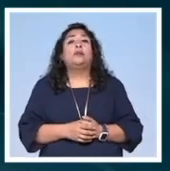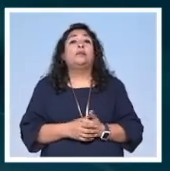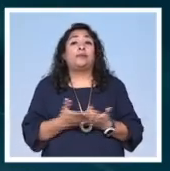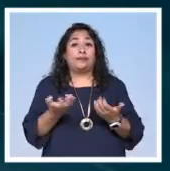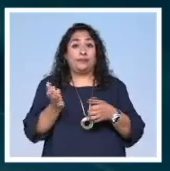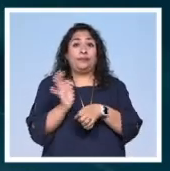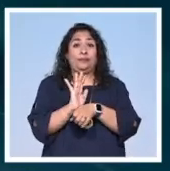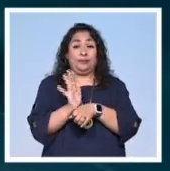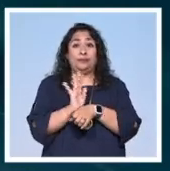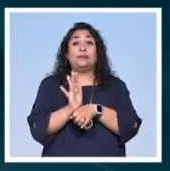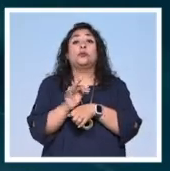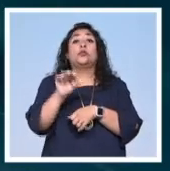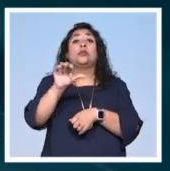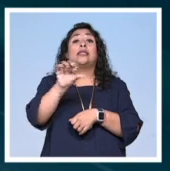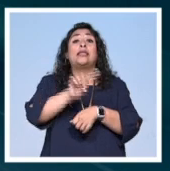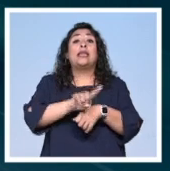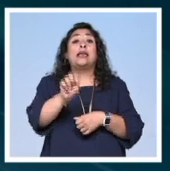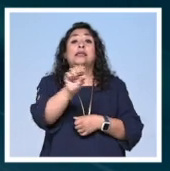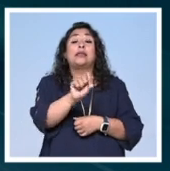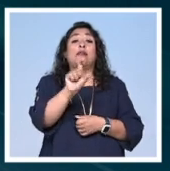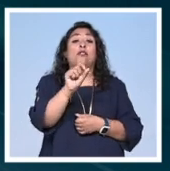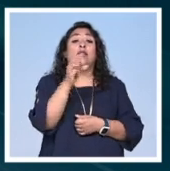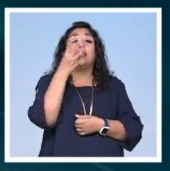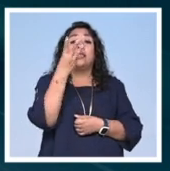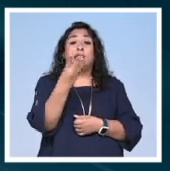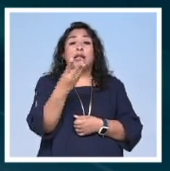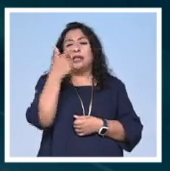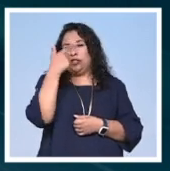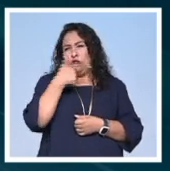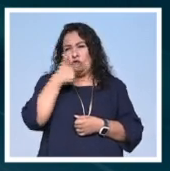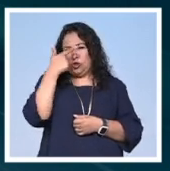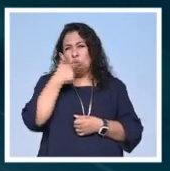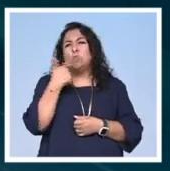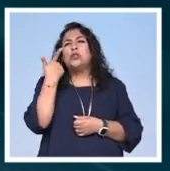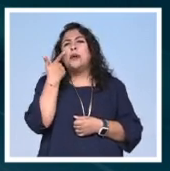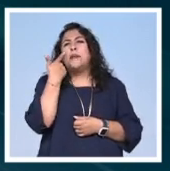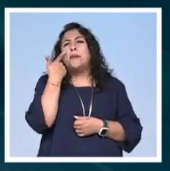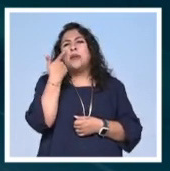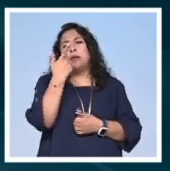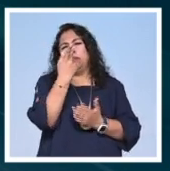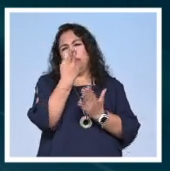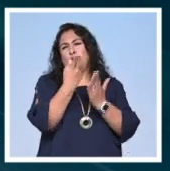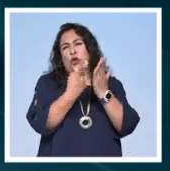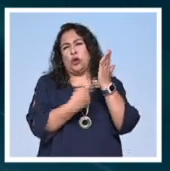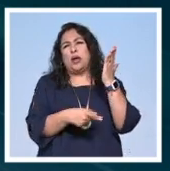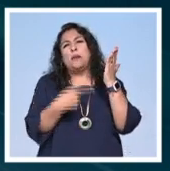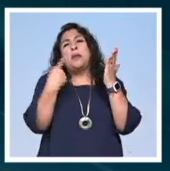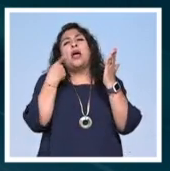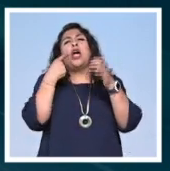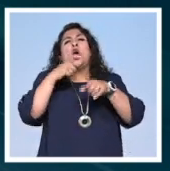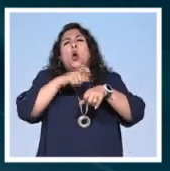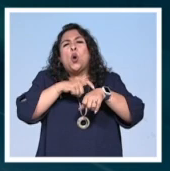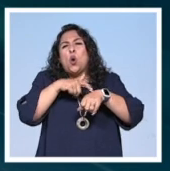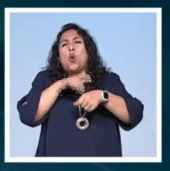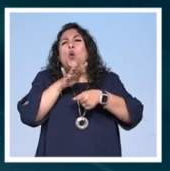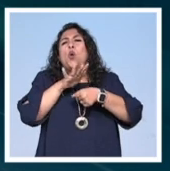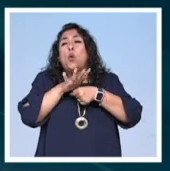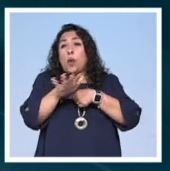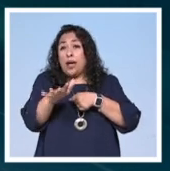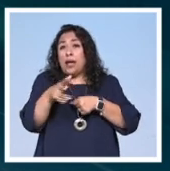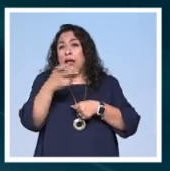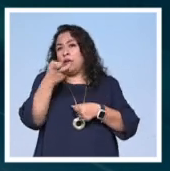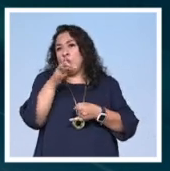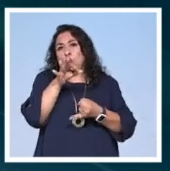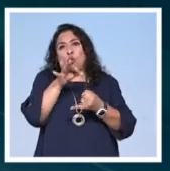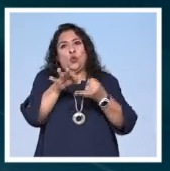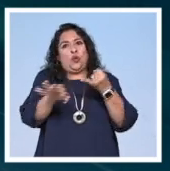esta película Pasa este sábado 23 en la noche consulte nuestra programación para ver el horario Y esta es